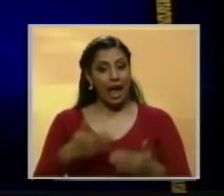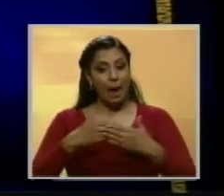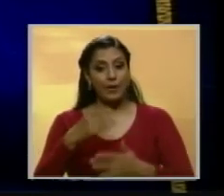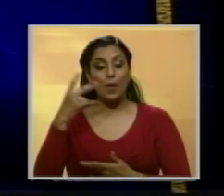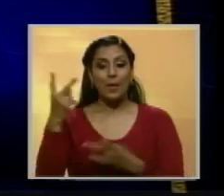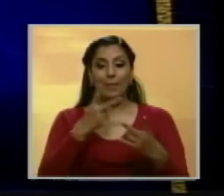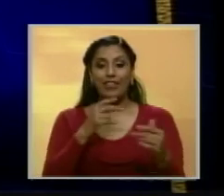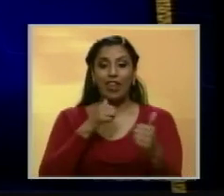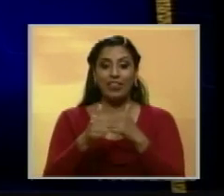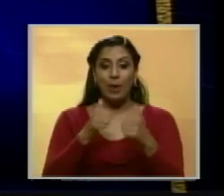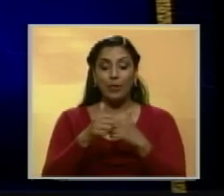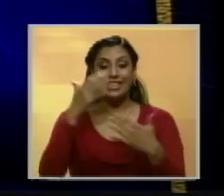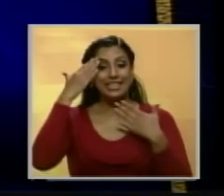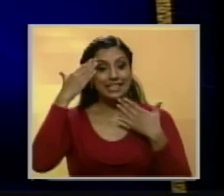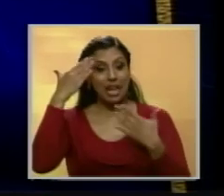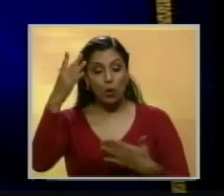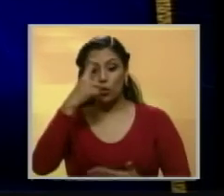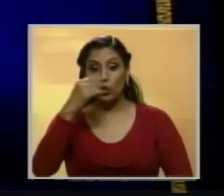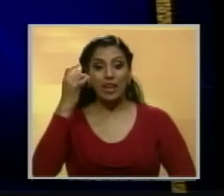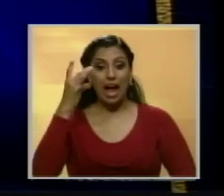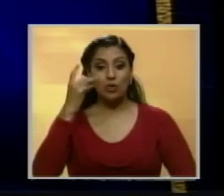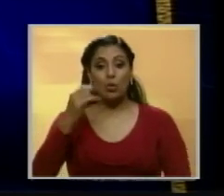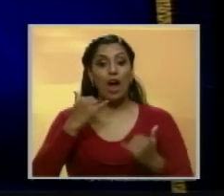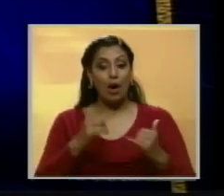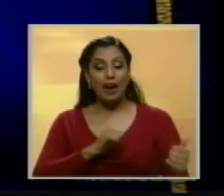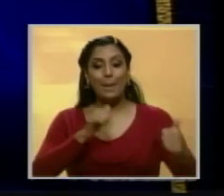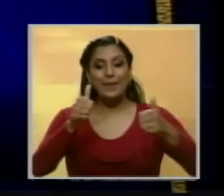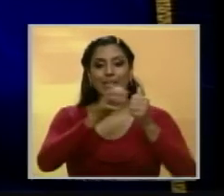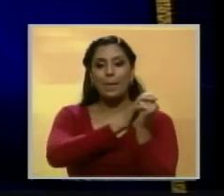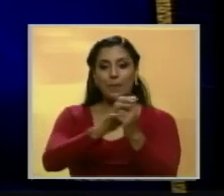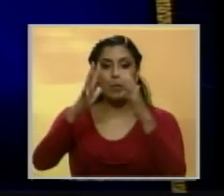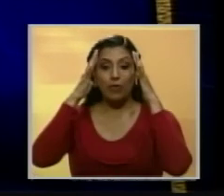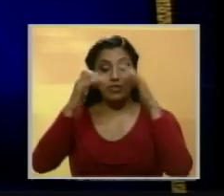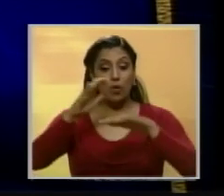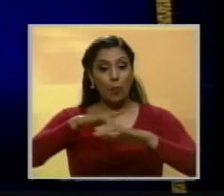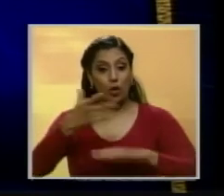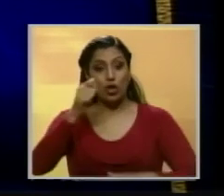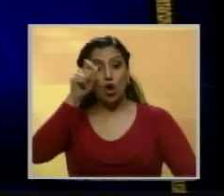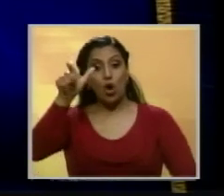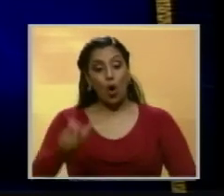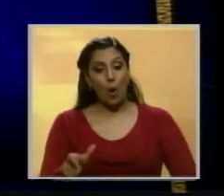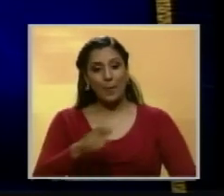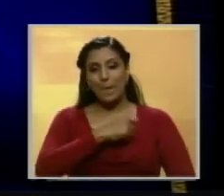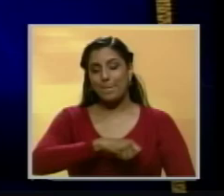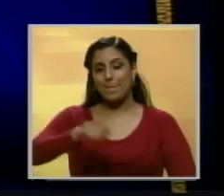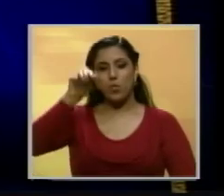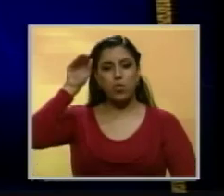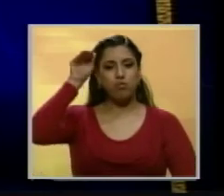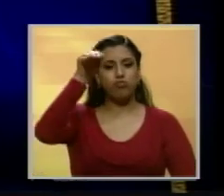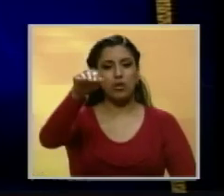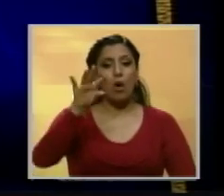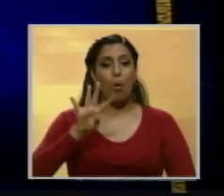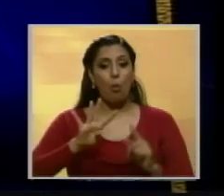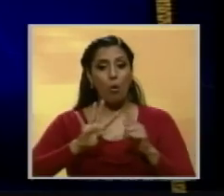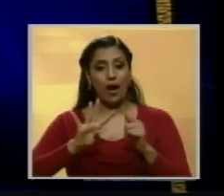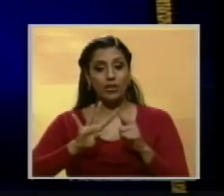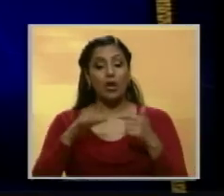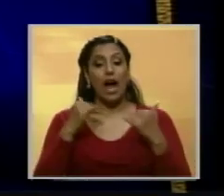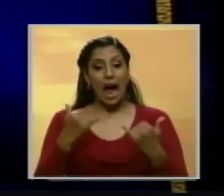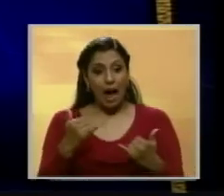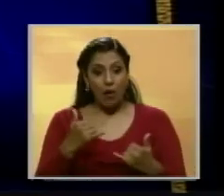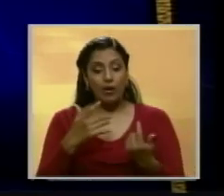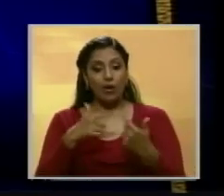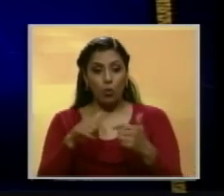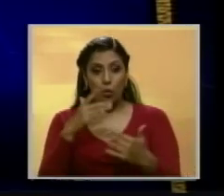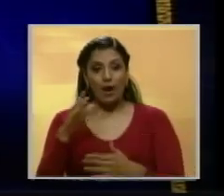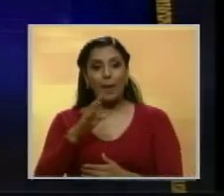Amigos, bienvenidos a los deportes. Les saluda Tony Cittadino. Comenzamos con béisbol de Grandes Ligas porque Rougned Odor conectó el cuarto jonrón de la temporada. Vamos a